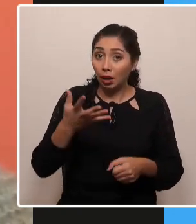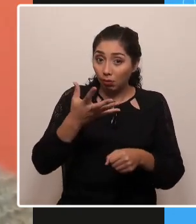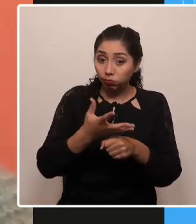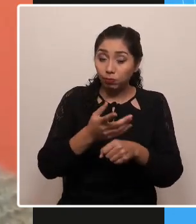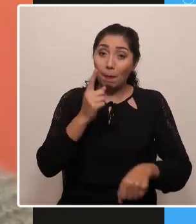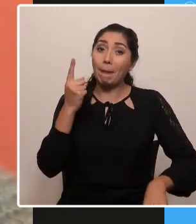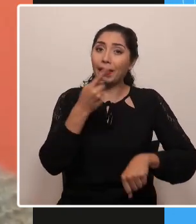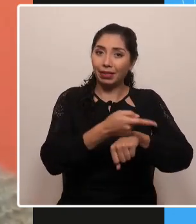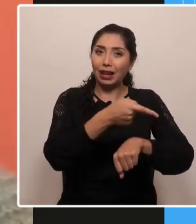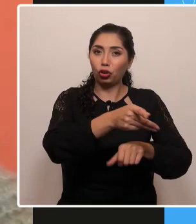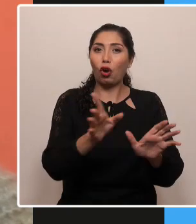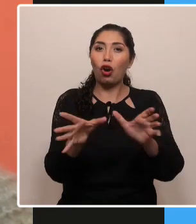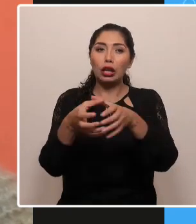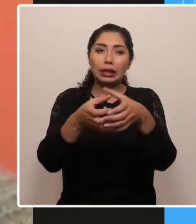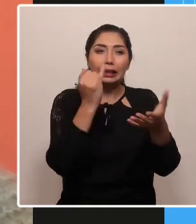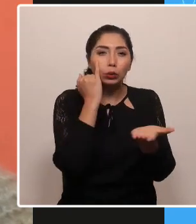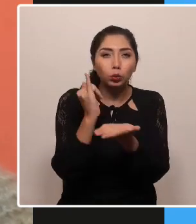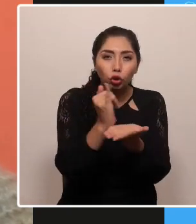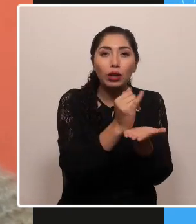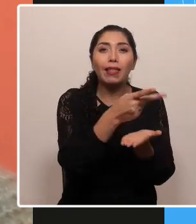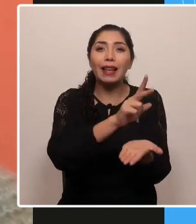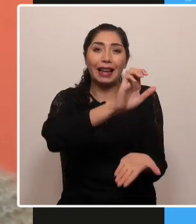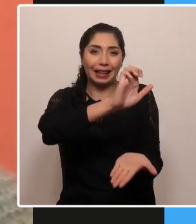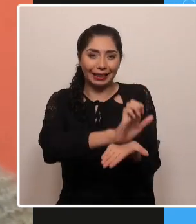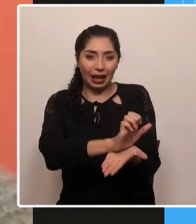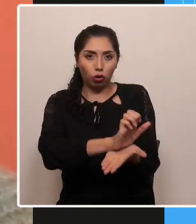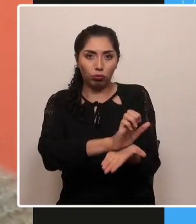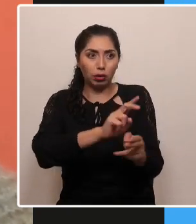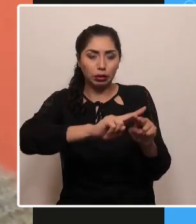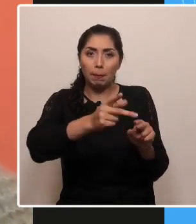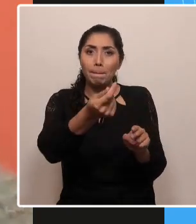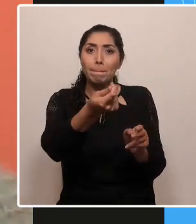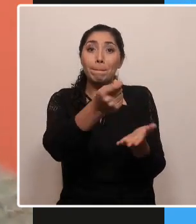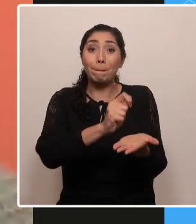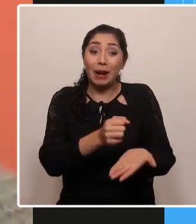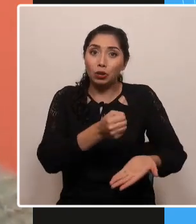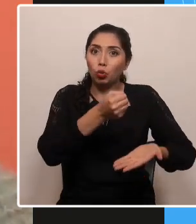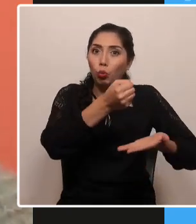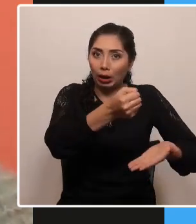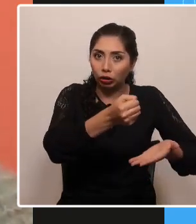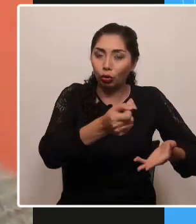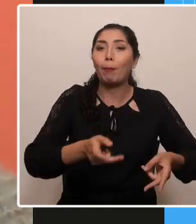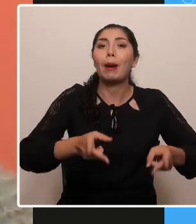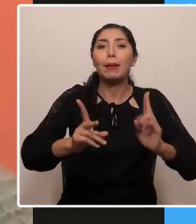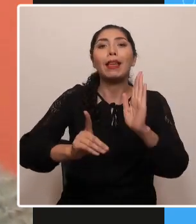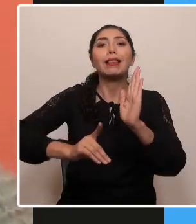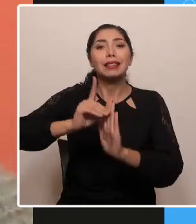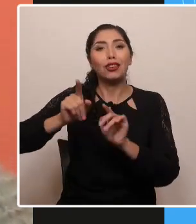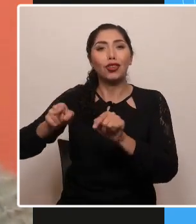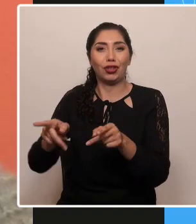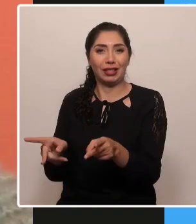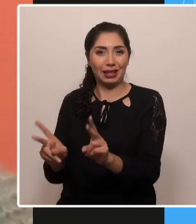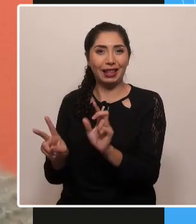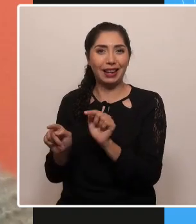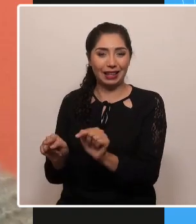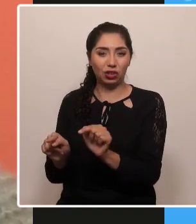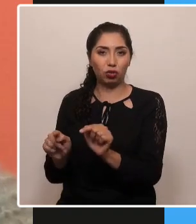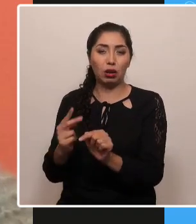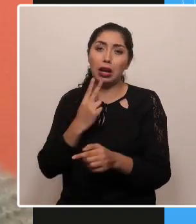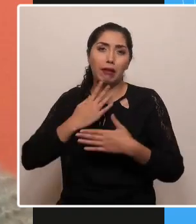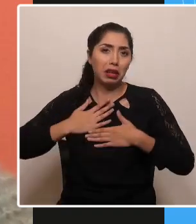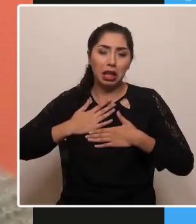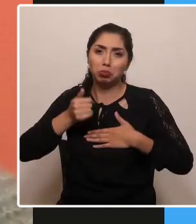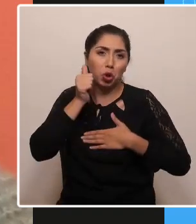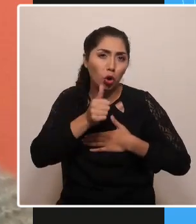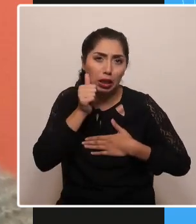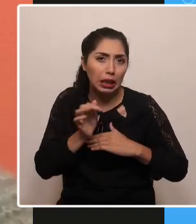del Estado para generar los presupuestos materiales que permitan el desarrollo de este derecho en la vida cotidiana. Y